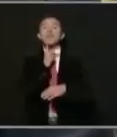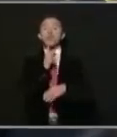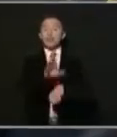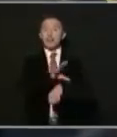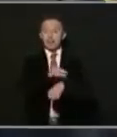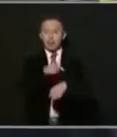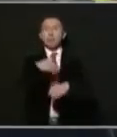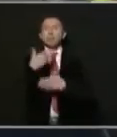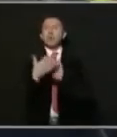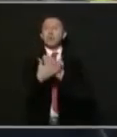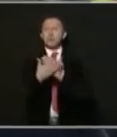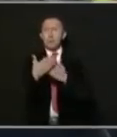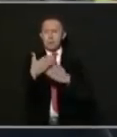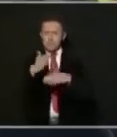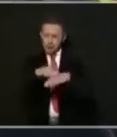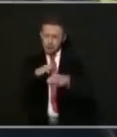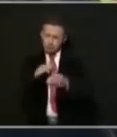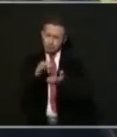a raudales